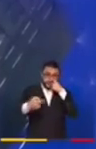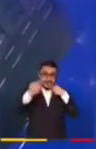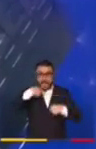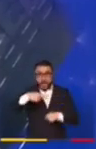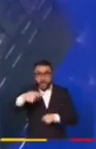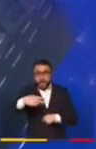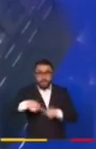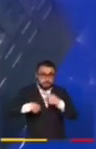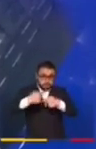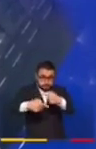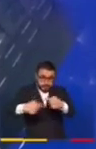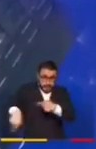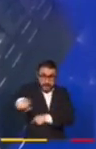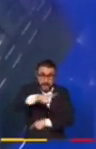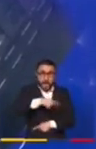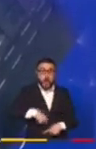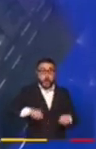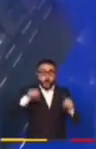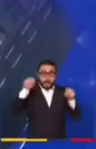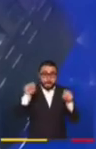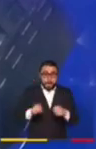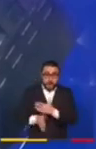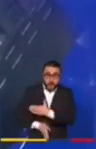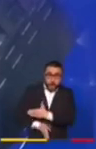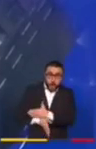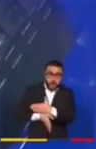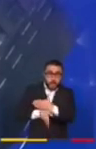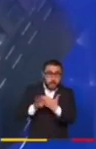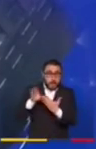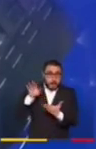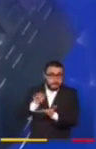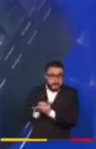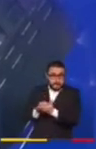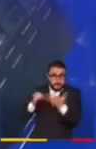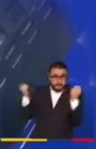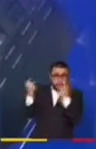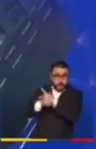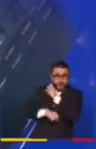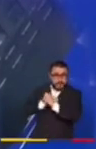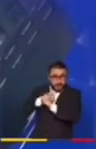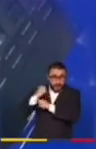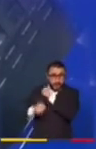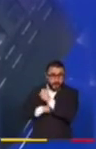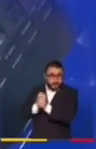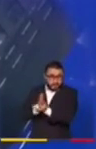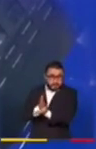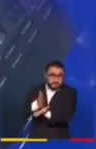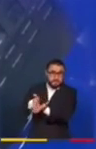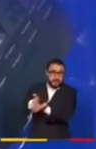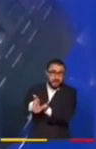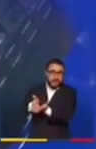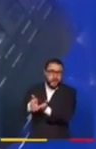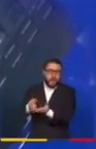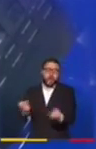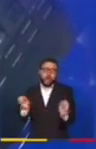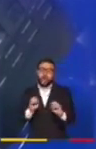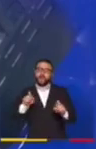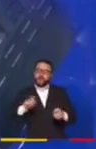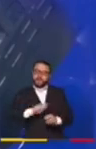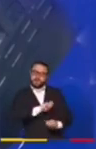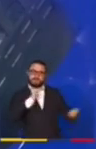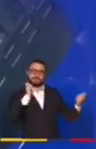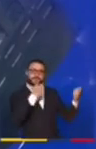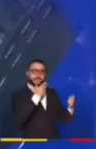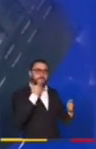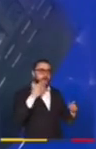nuestros hijos, termina cegada y consumida por la violencia eterna, cuando debería vivir de la ilusión de